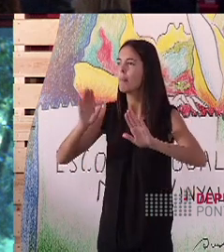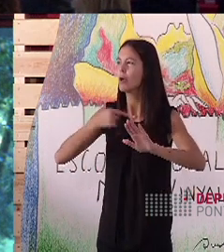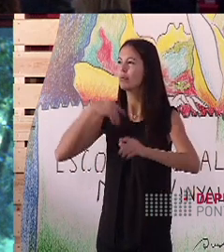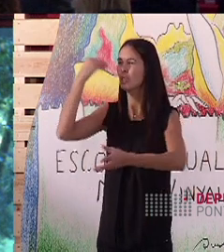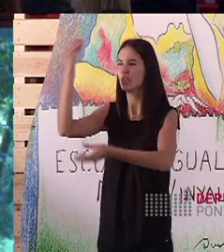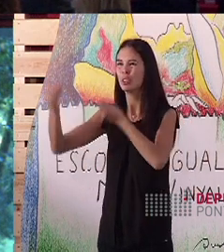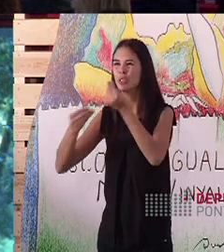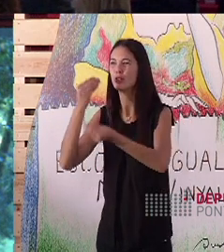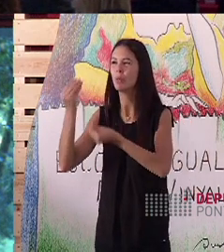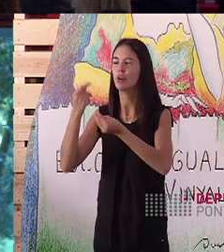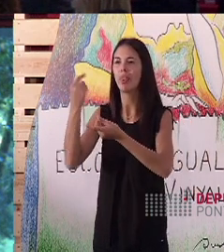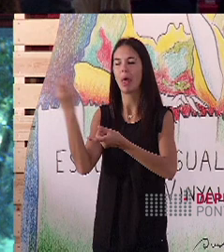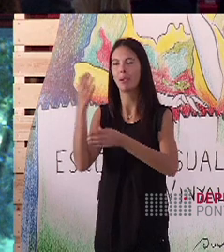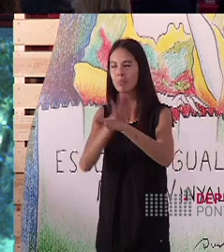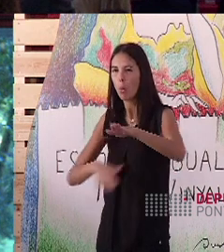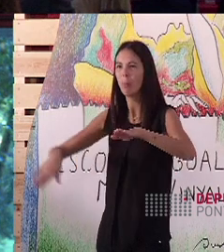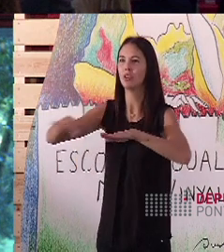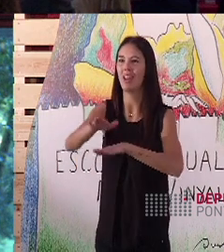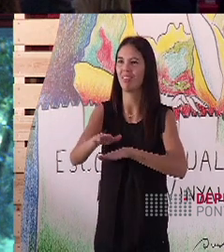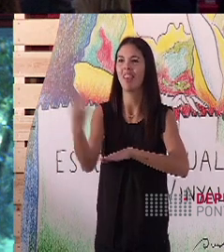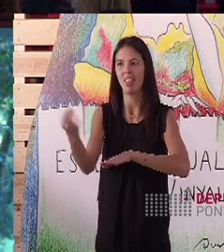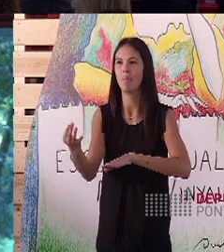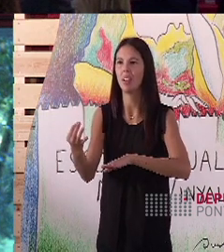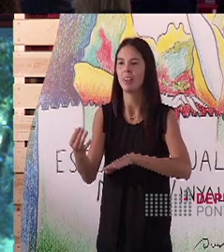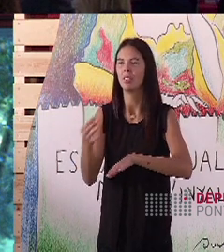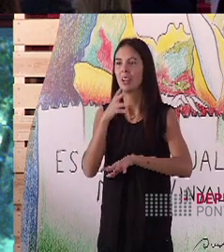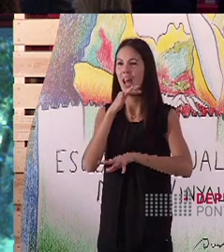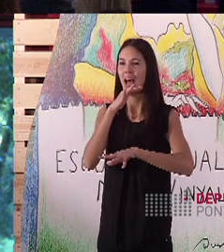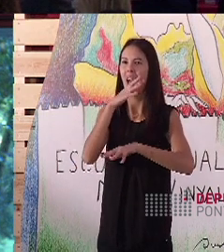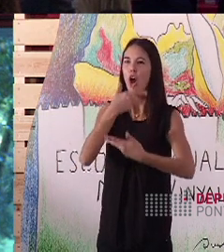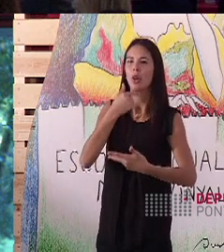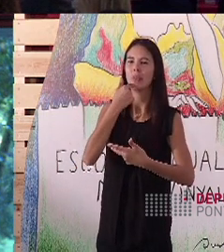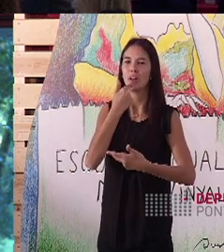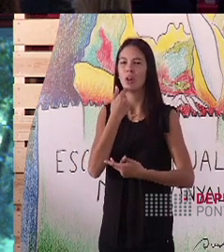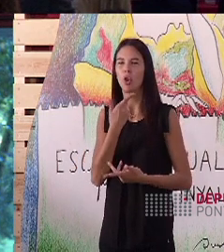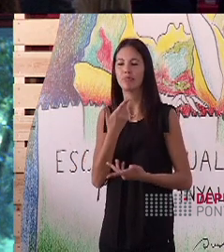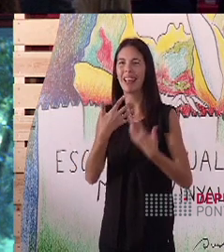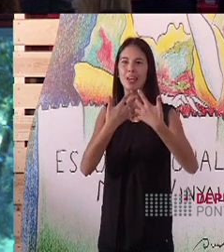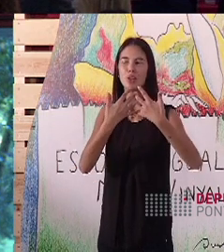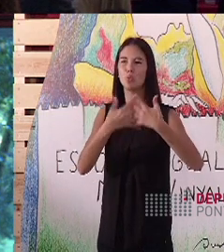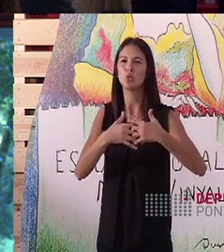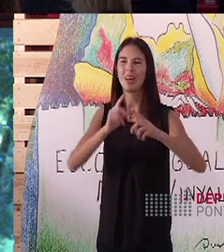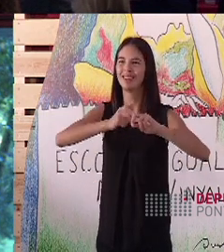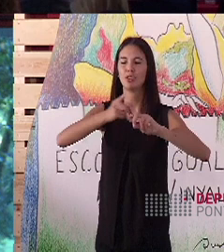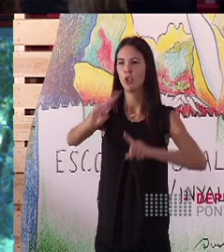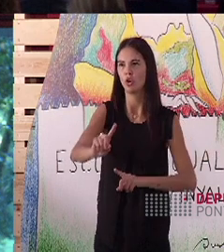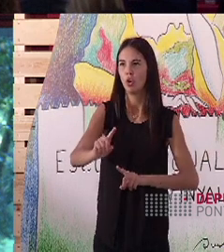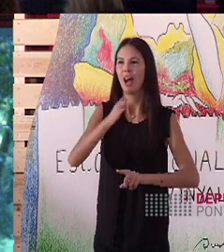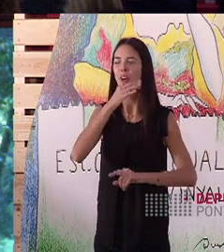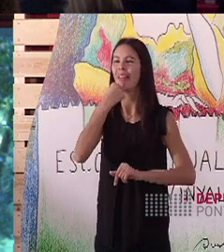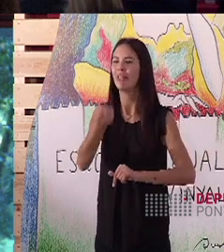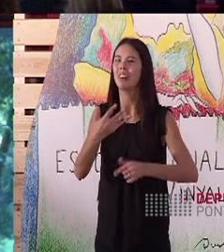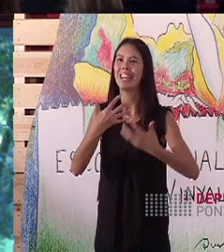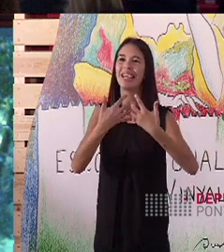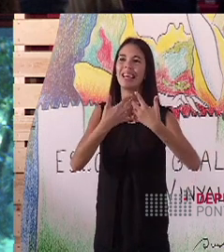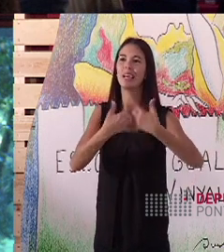tenemos que dar un paso más y ahora yo ya no hablo de industria del sexo, sino que hablo de la industria